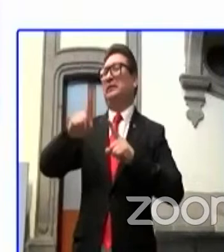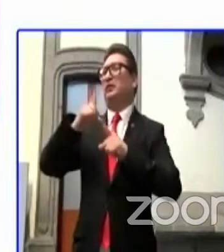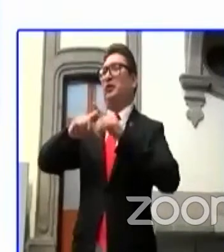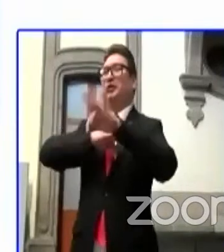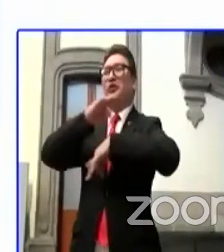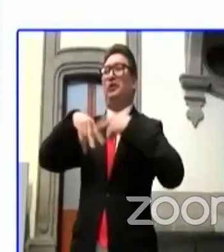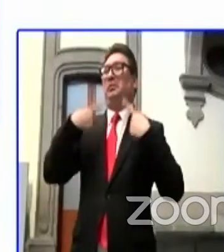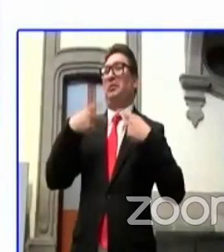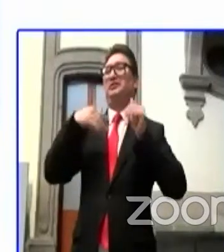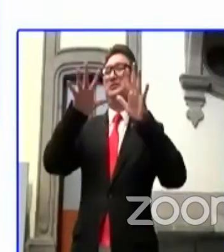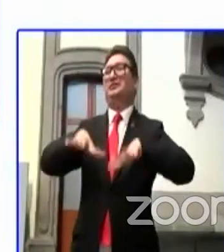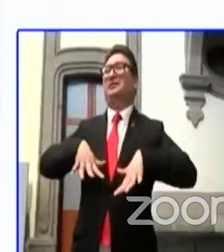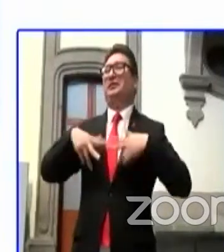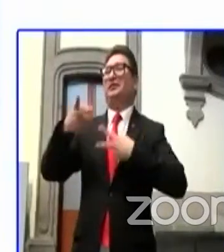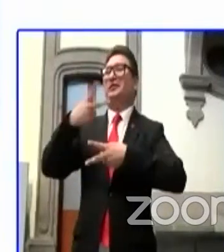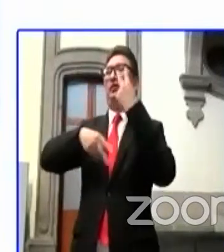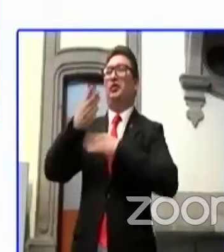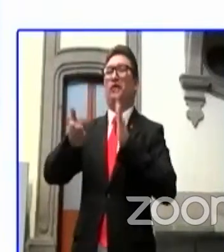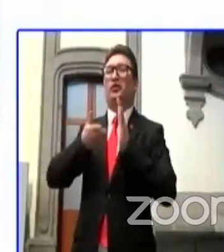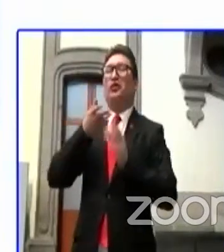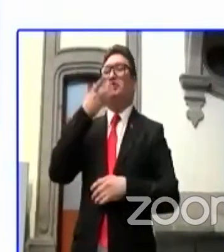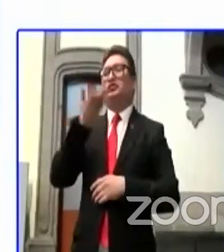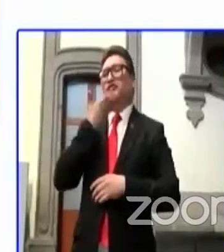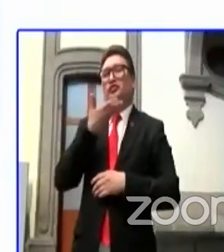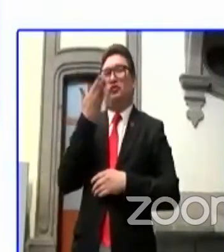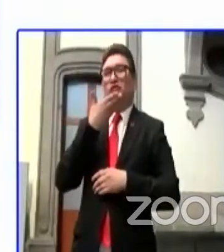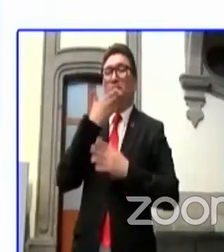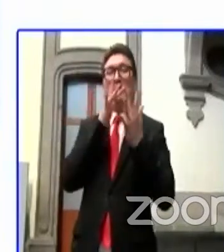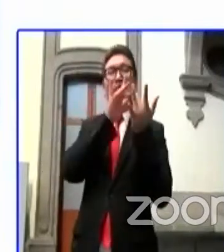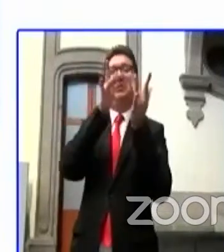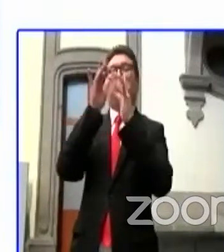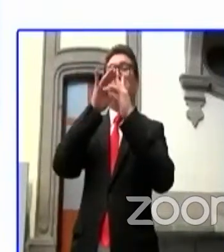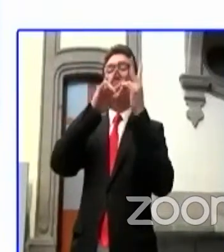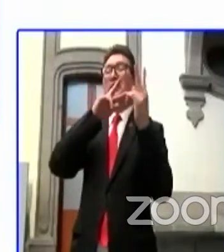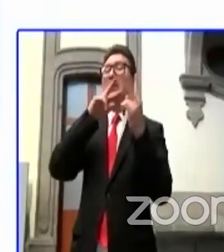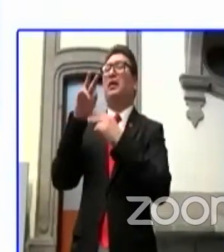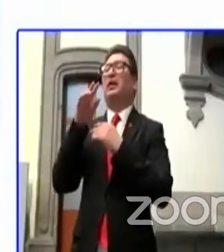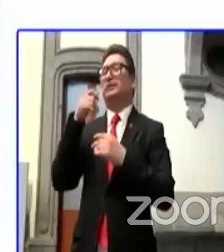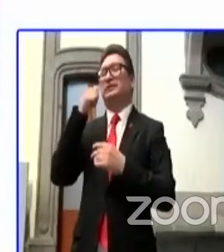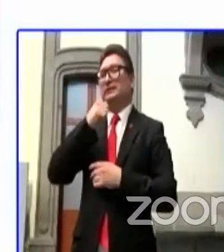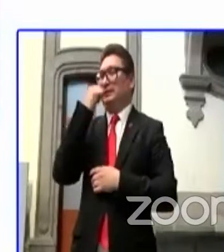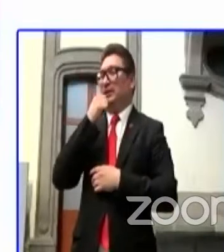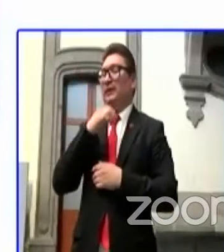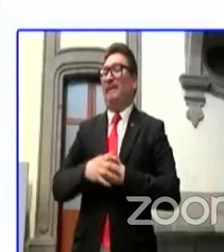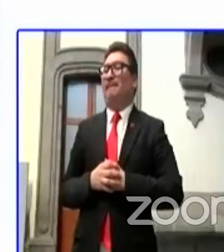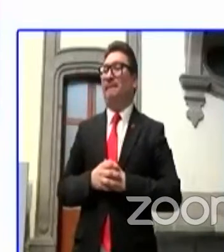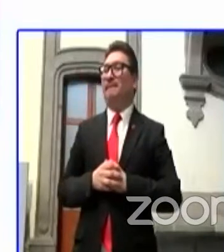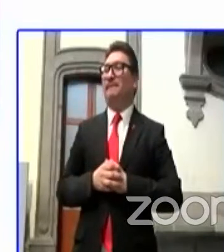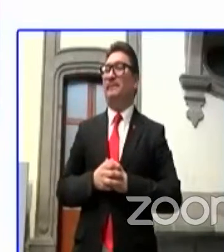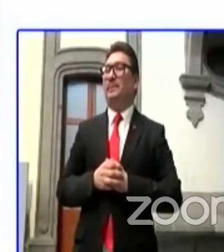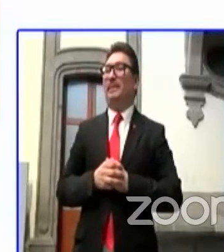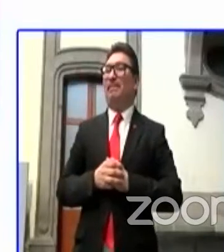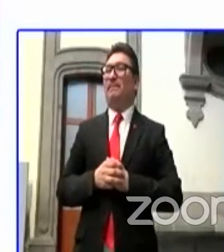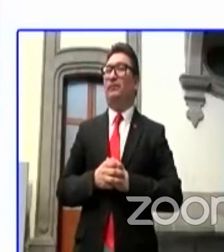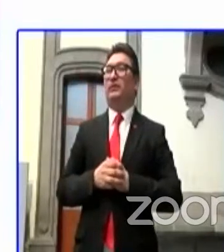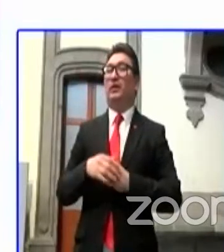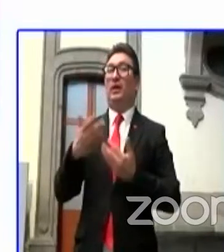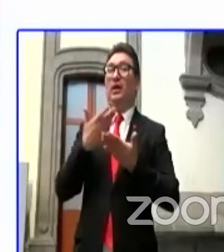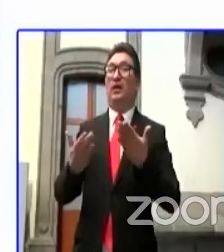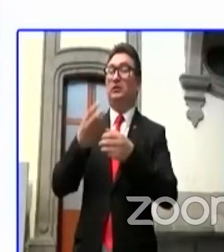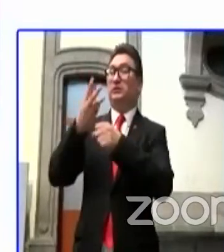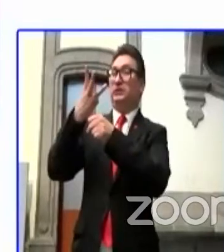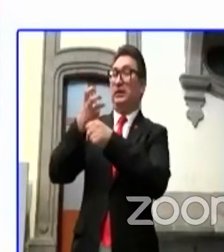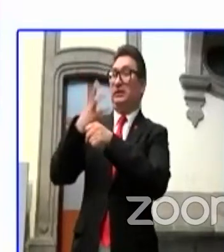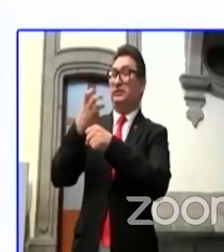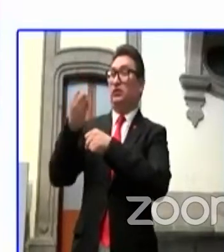nos acompaña y nos sigue a través de las redes digitales. Este tercer foro de institutos